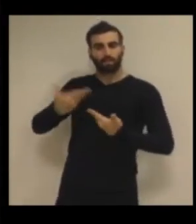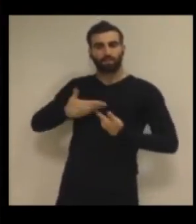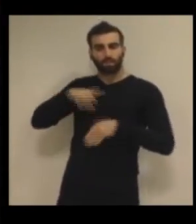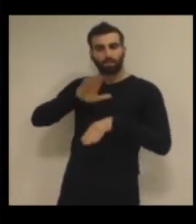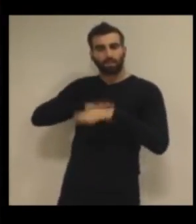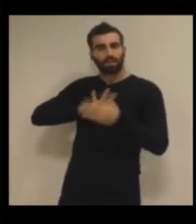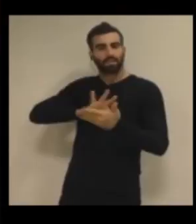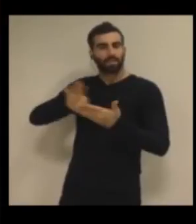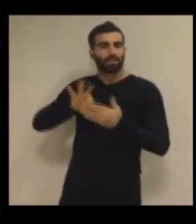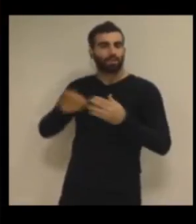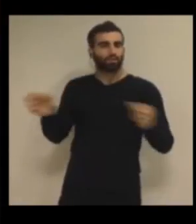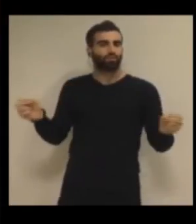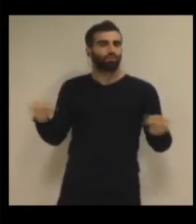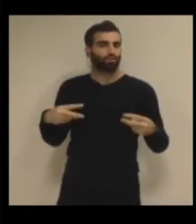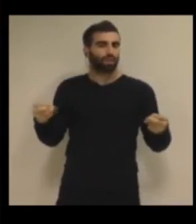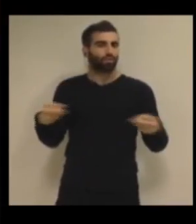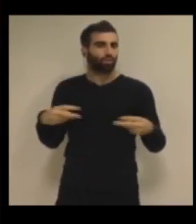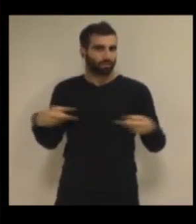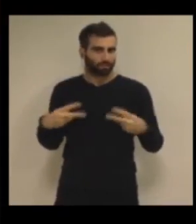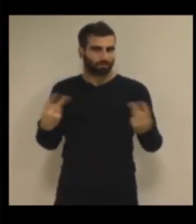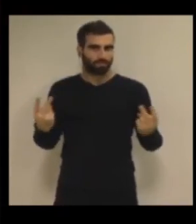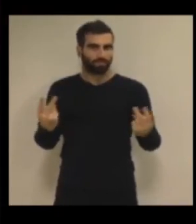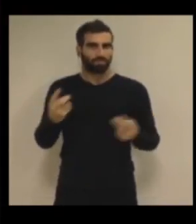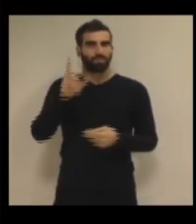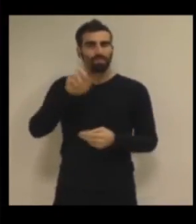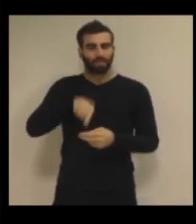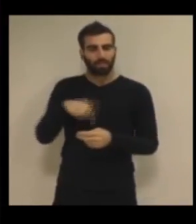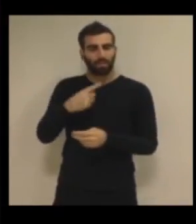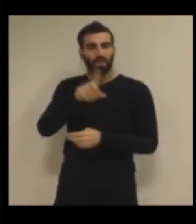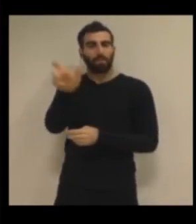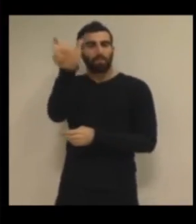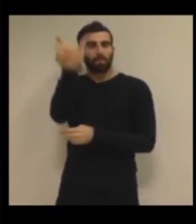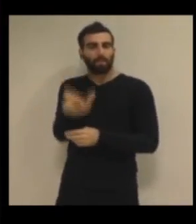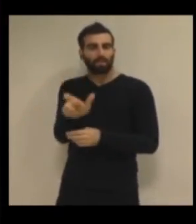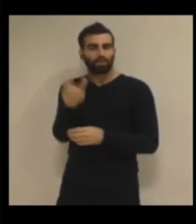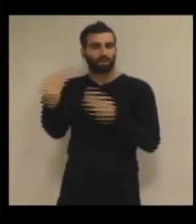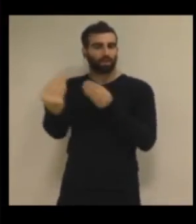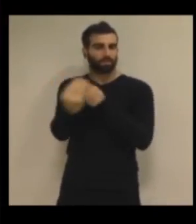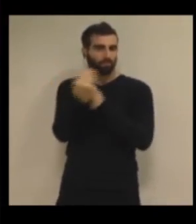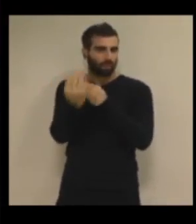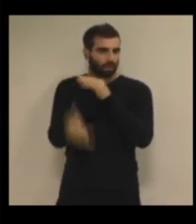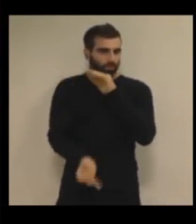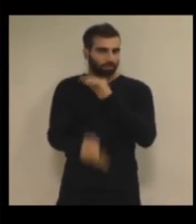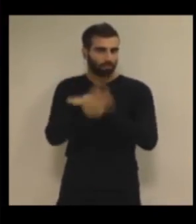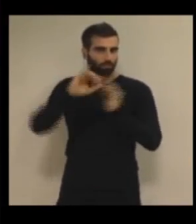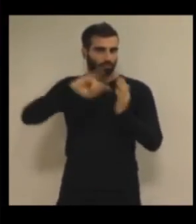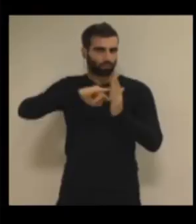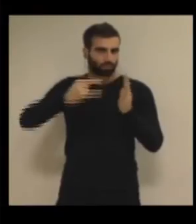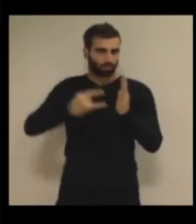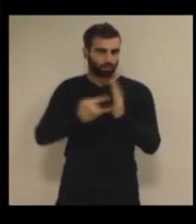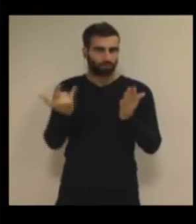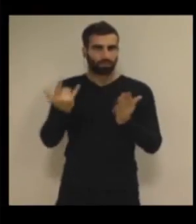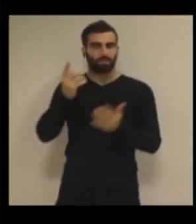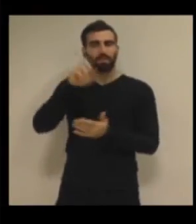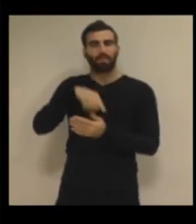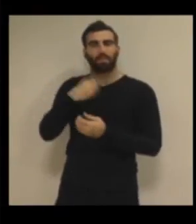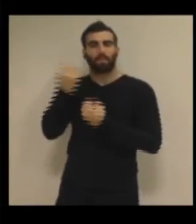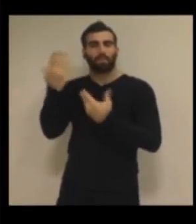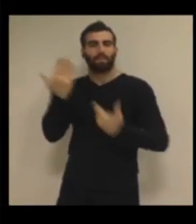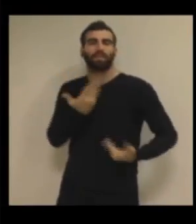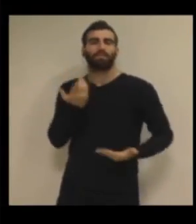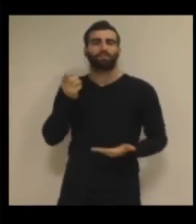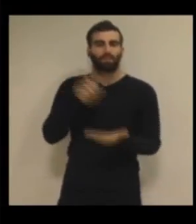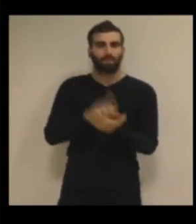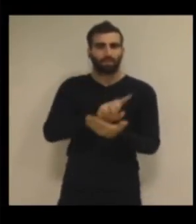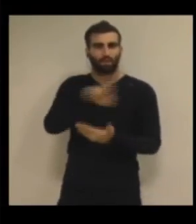de subtitulado, a nuestros patronos, evidentemente. Por supuesto, de volver a darle bienvenida, y que sigan